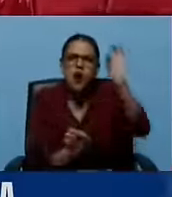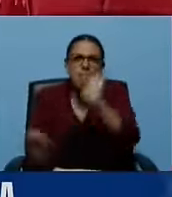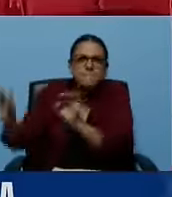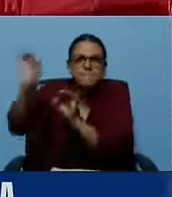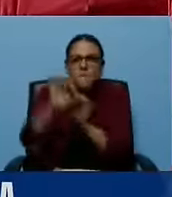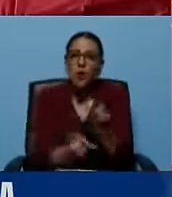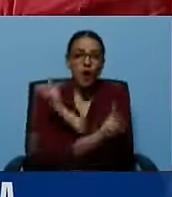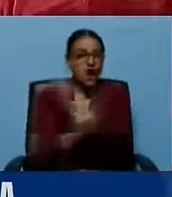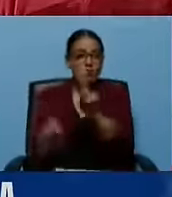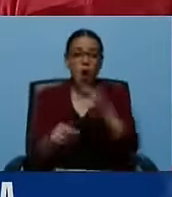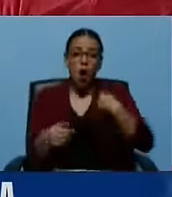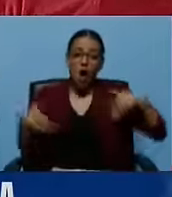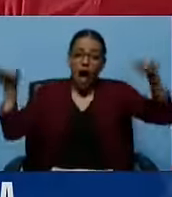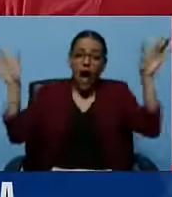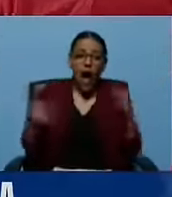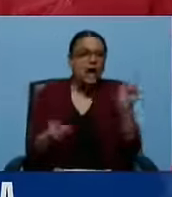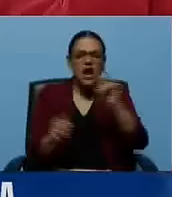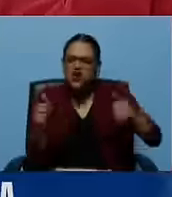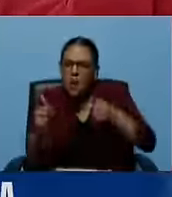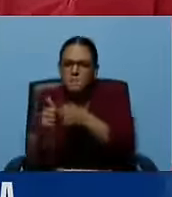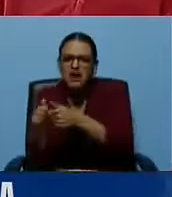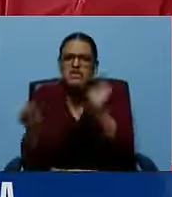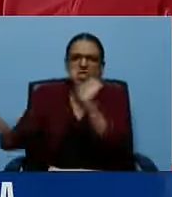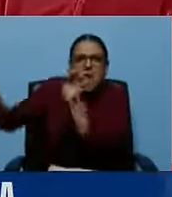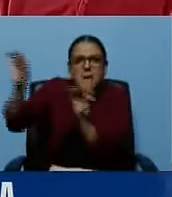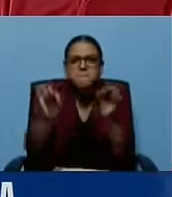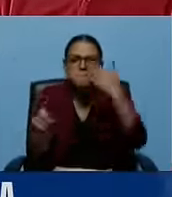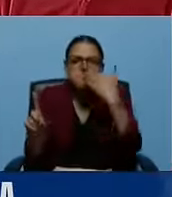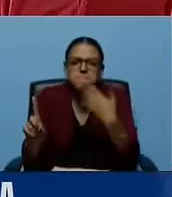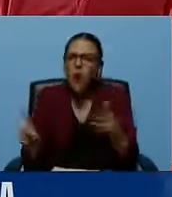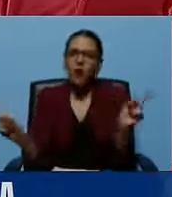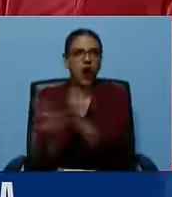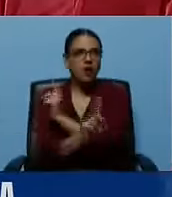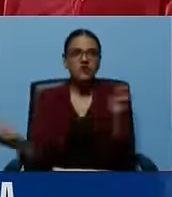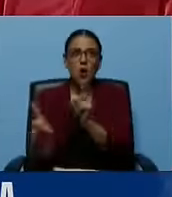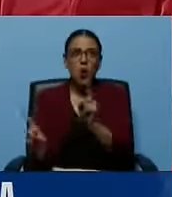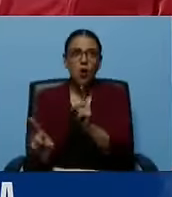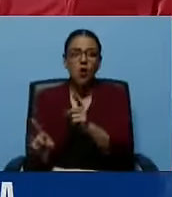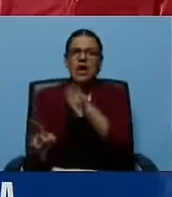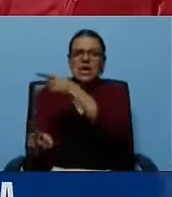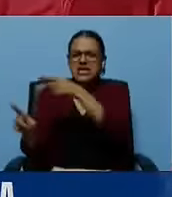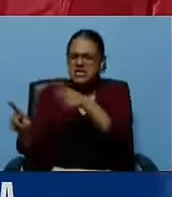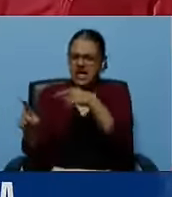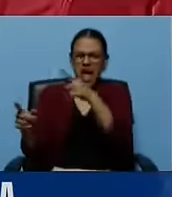Águila no caza. Y si es fascista, menos.